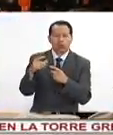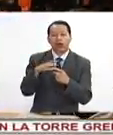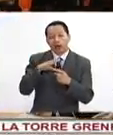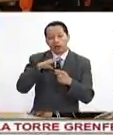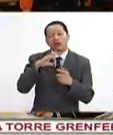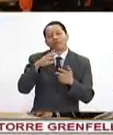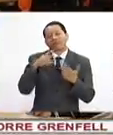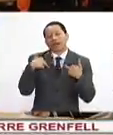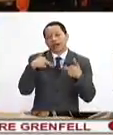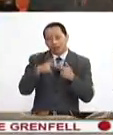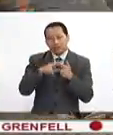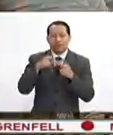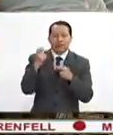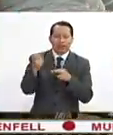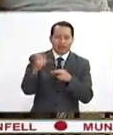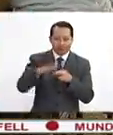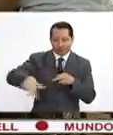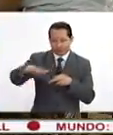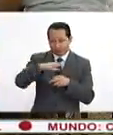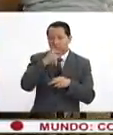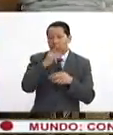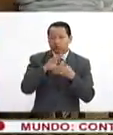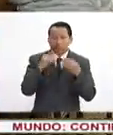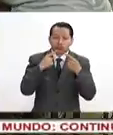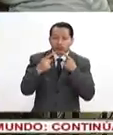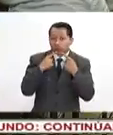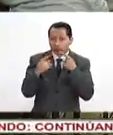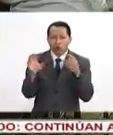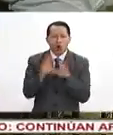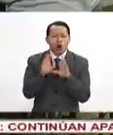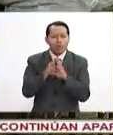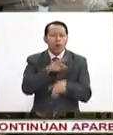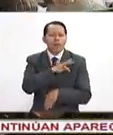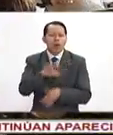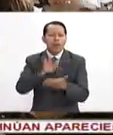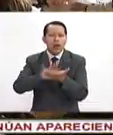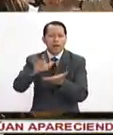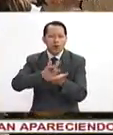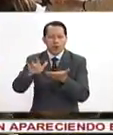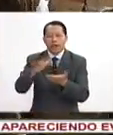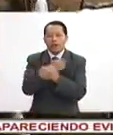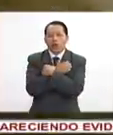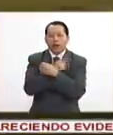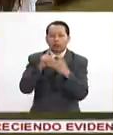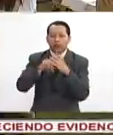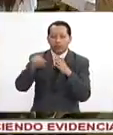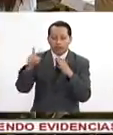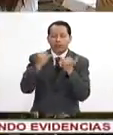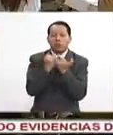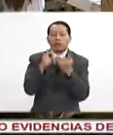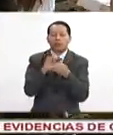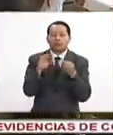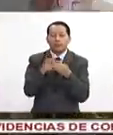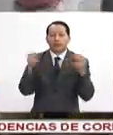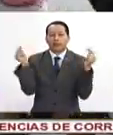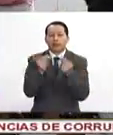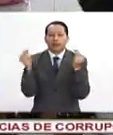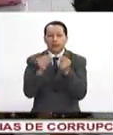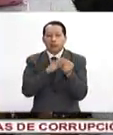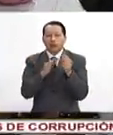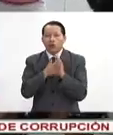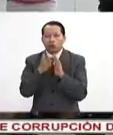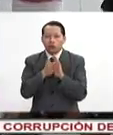académicos y autoridades de ese estado dialogaron sobre las oportunidades de colaboración en materia de educación migrante. También destacaron la necesidad de